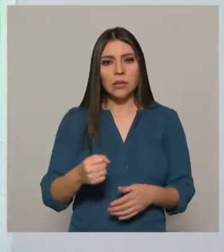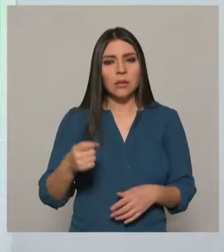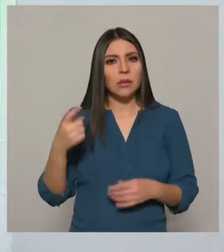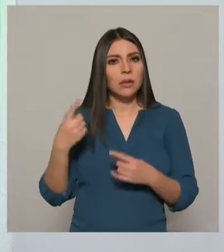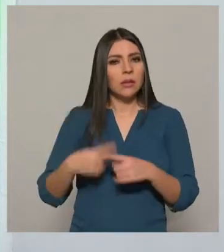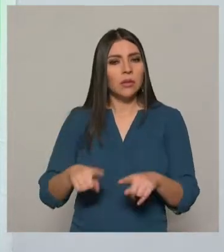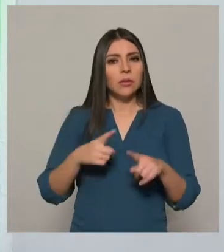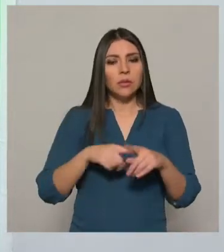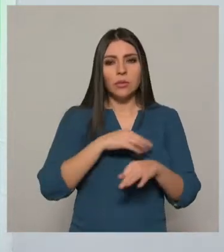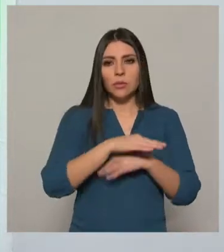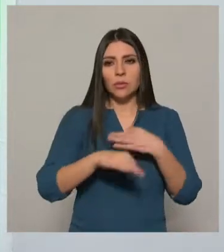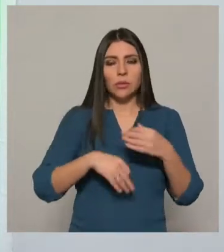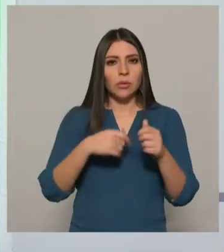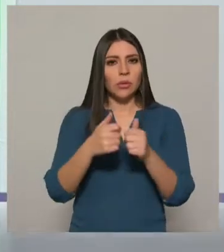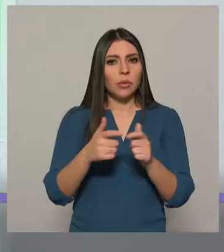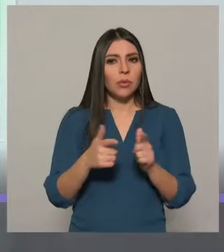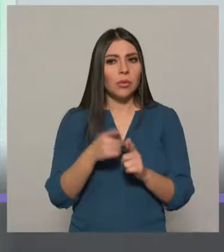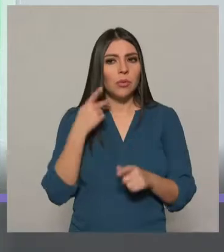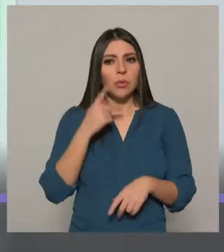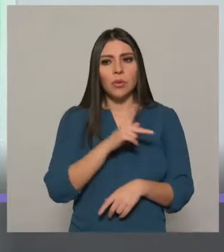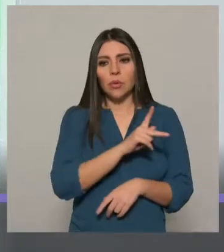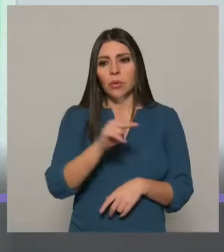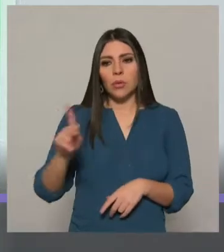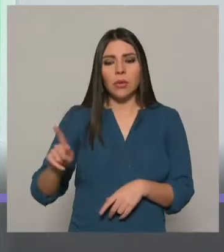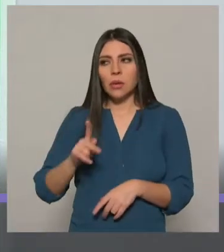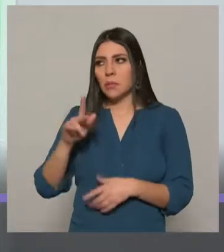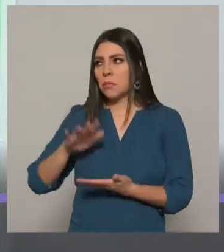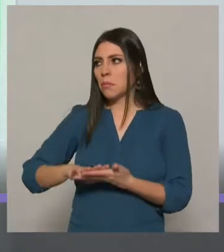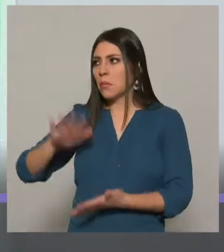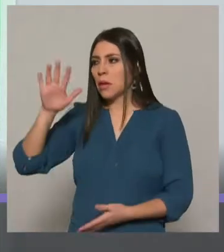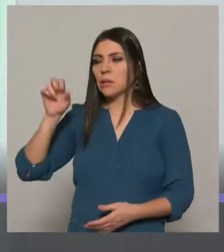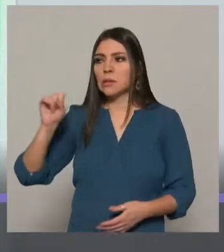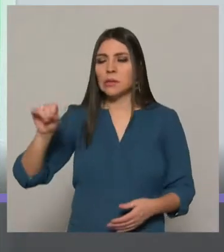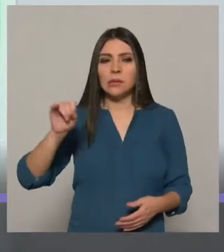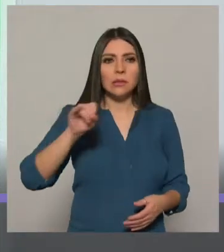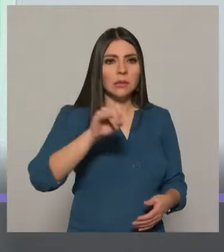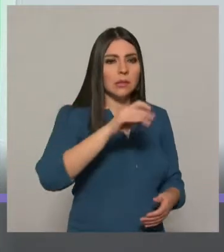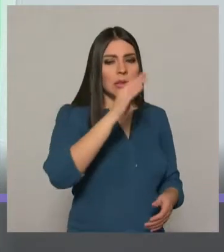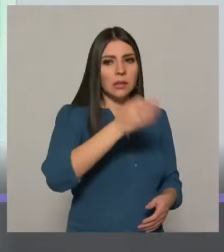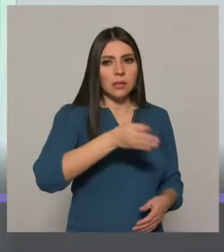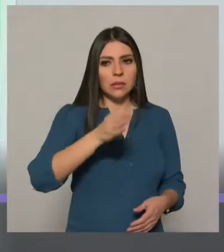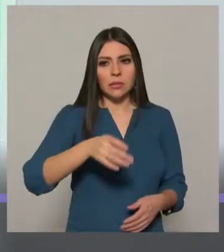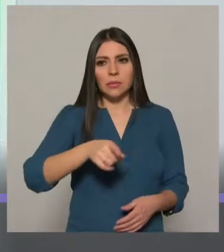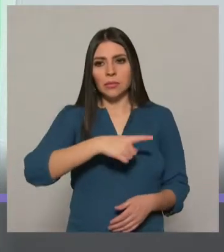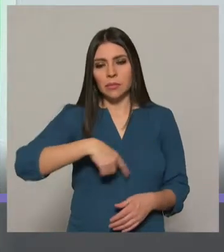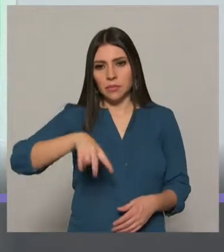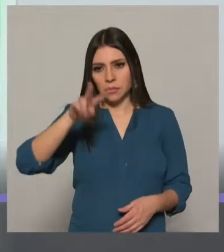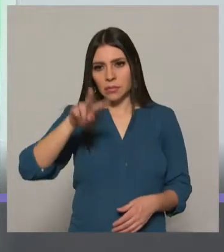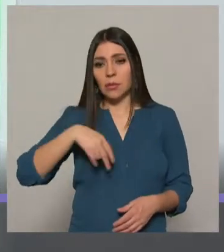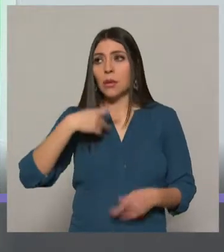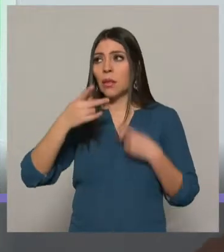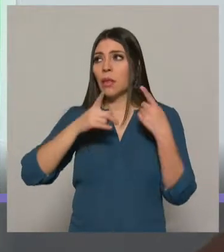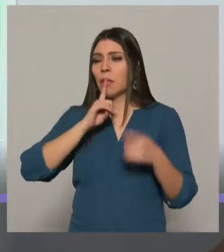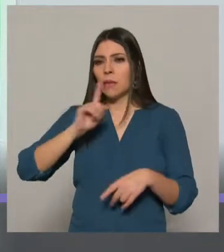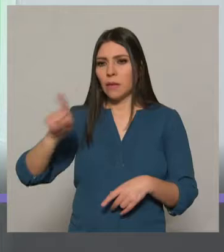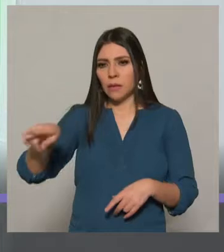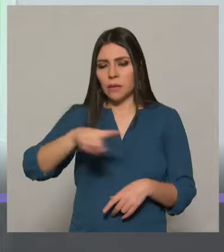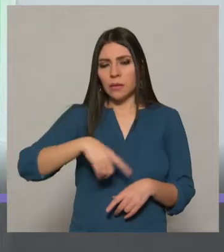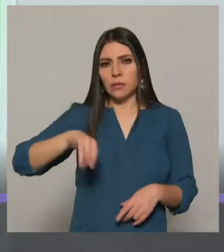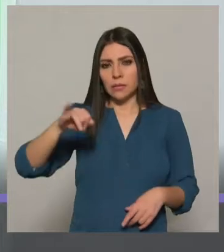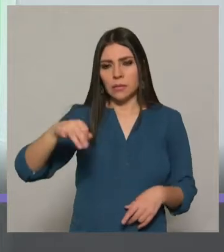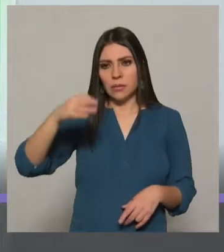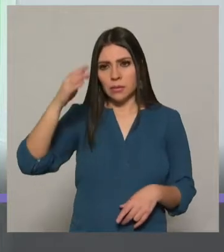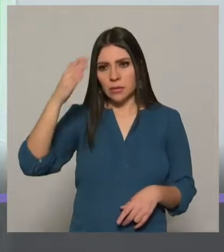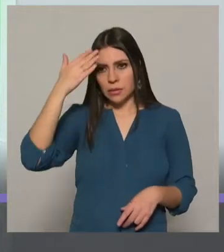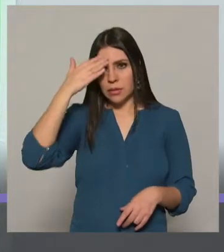grupos parlamentarios, todos lo aprobamos por unanimidad, mis compañeros legisladores no me dejarán mentir, se